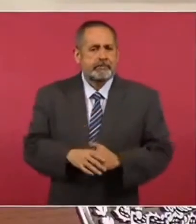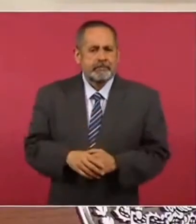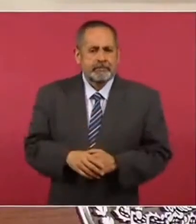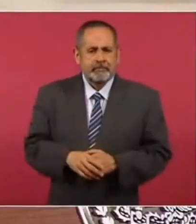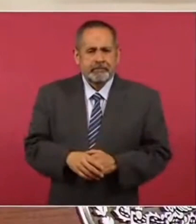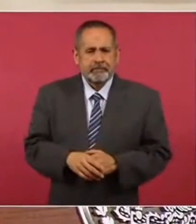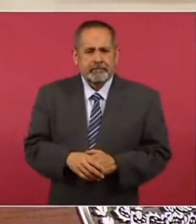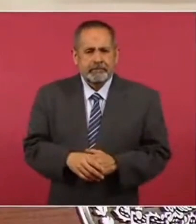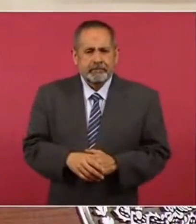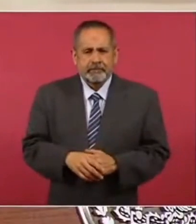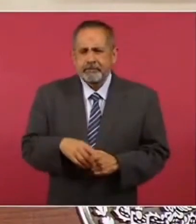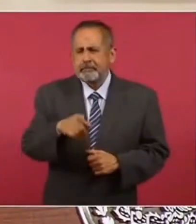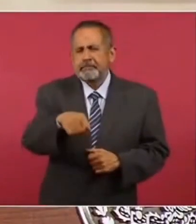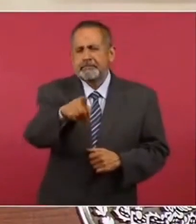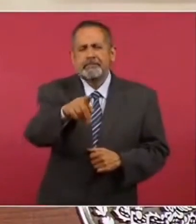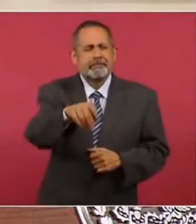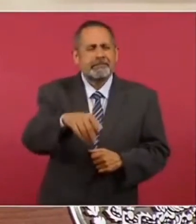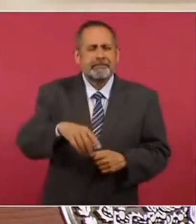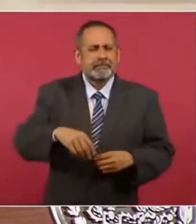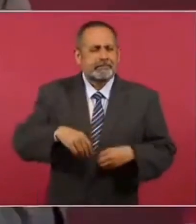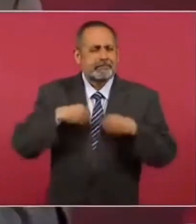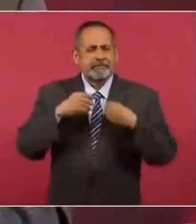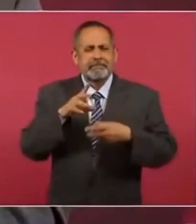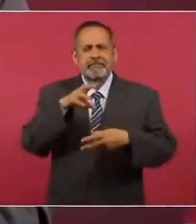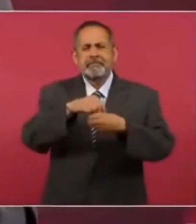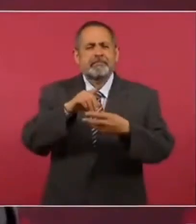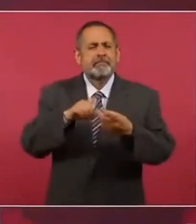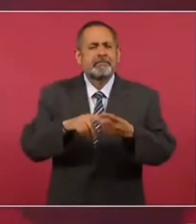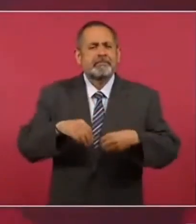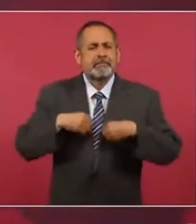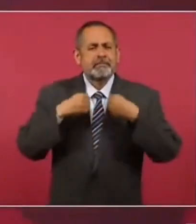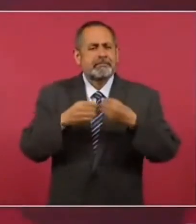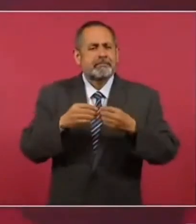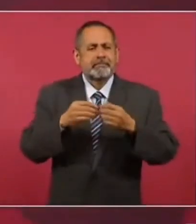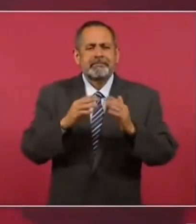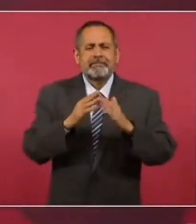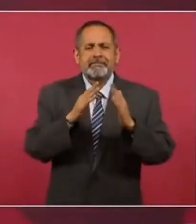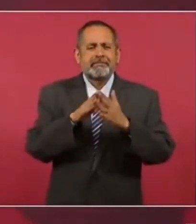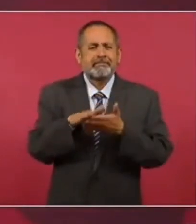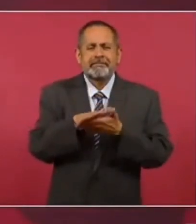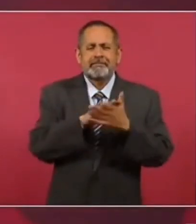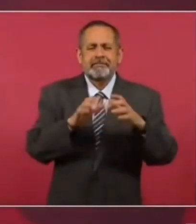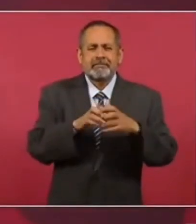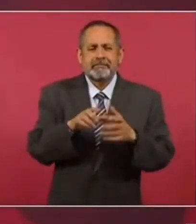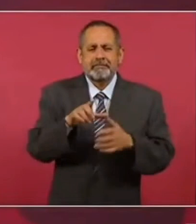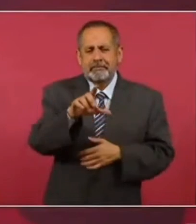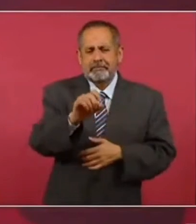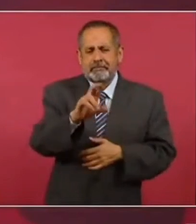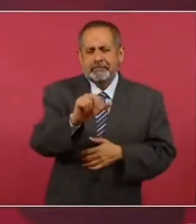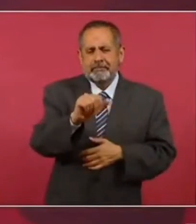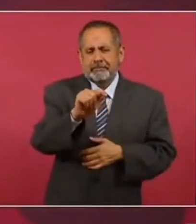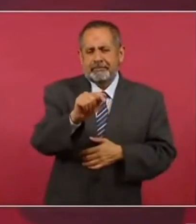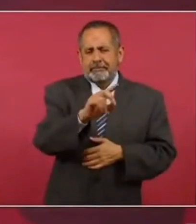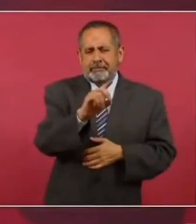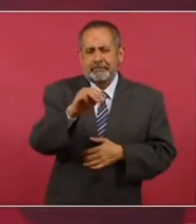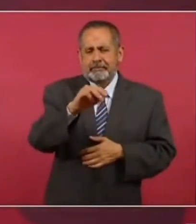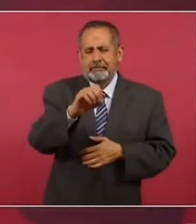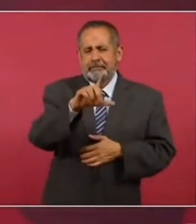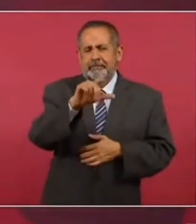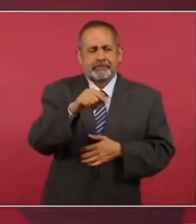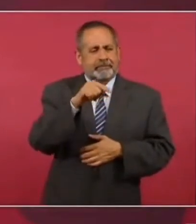este que vive en una unidad habitacional del Infonavit Lore de Mola